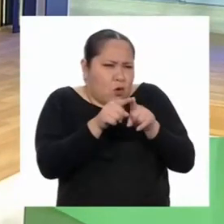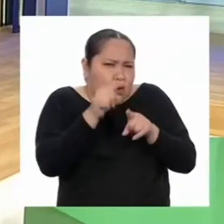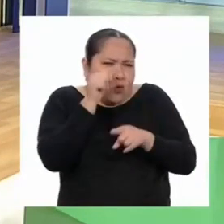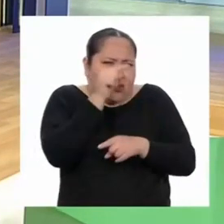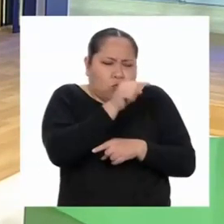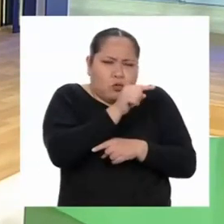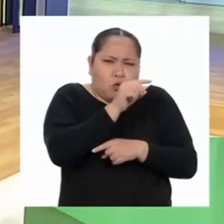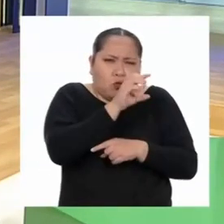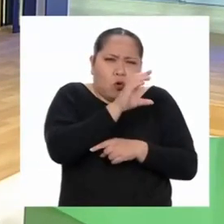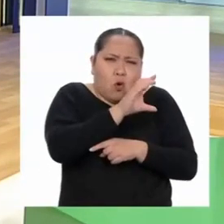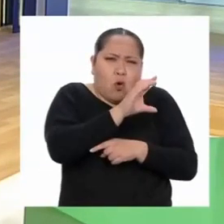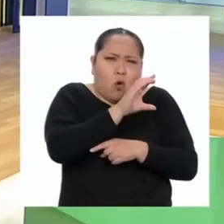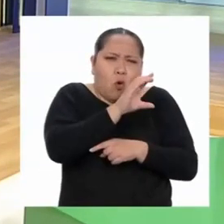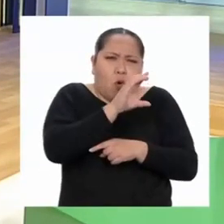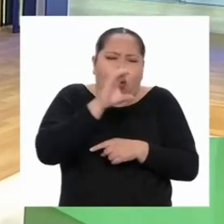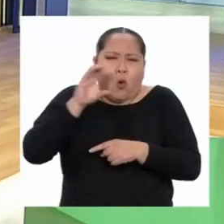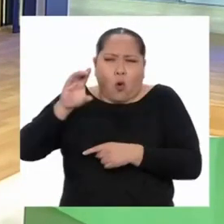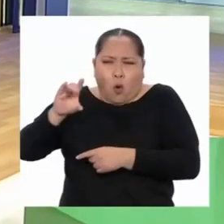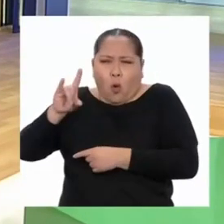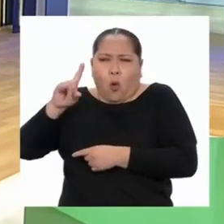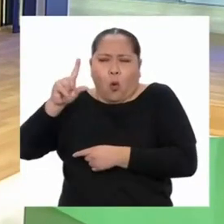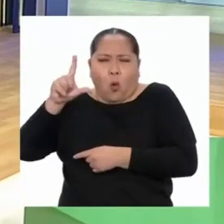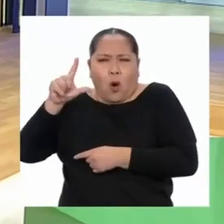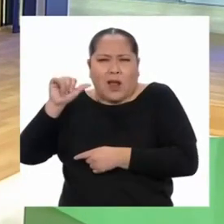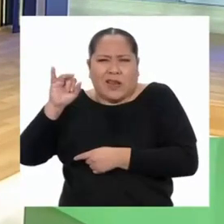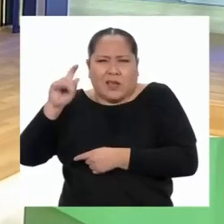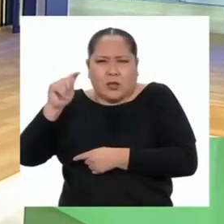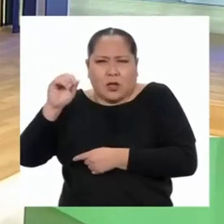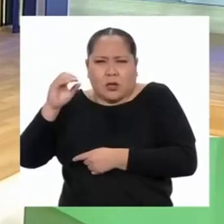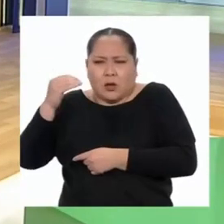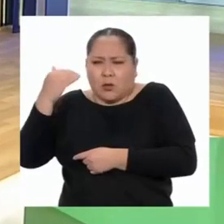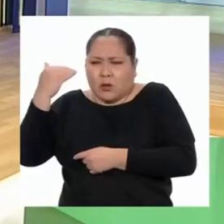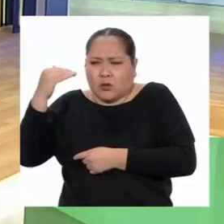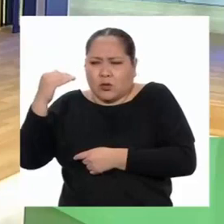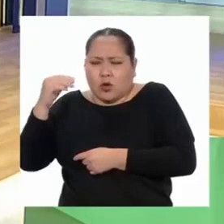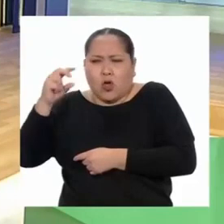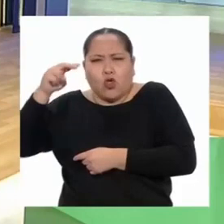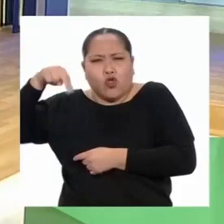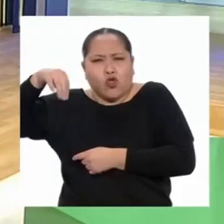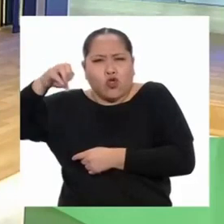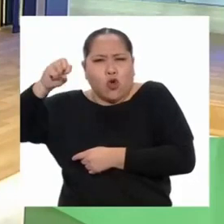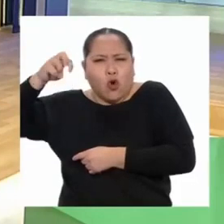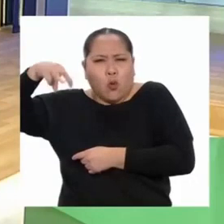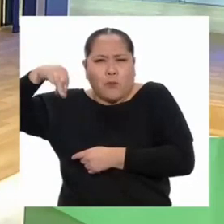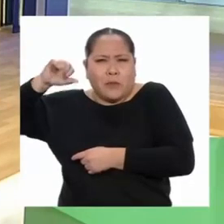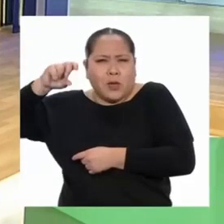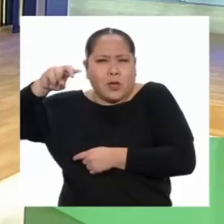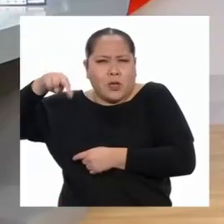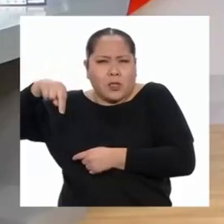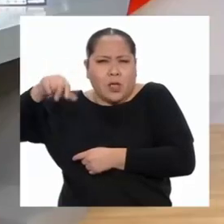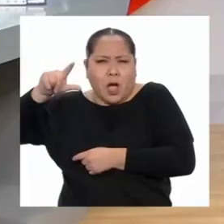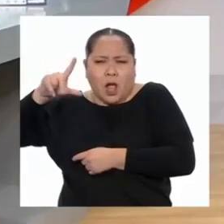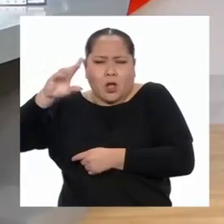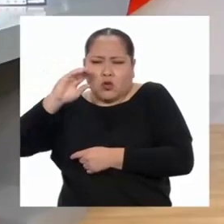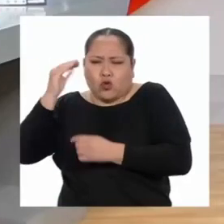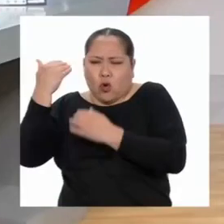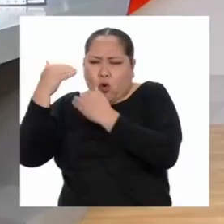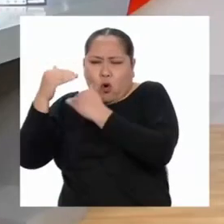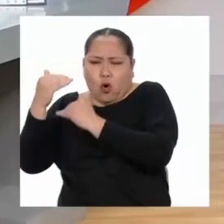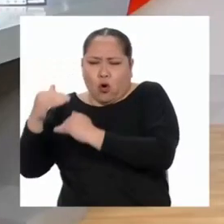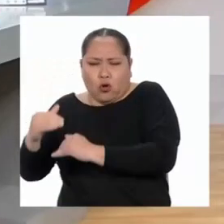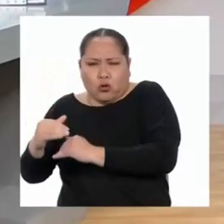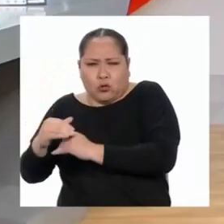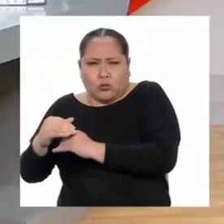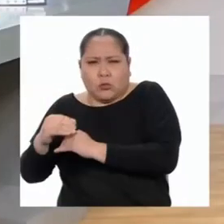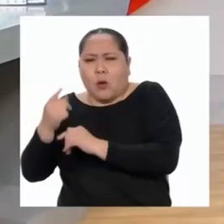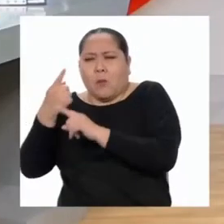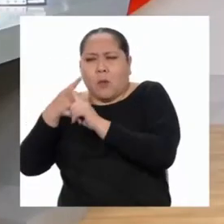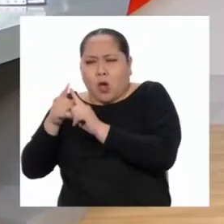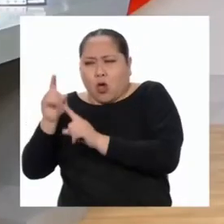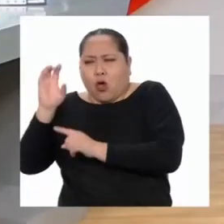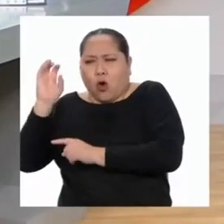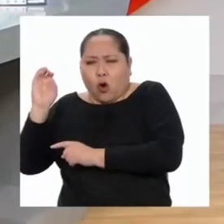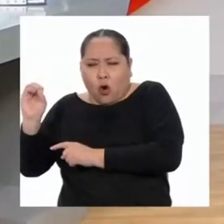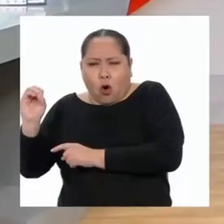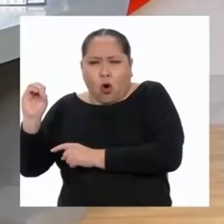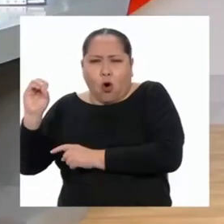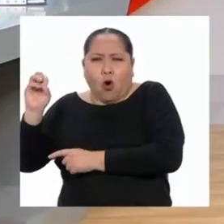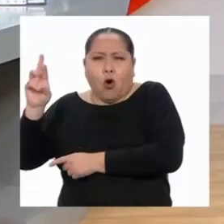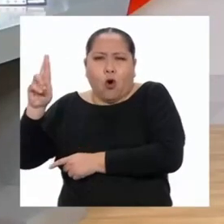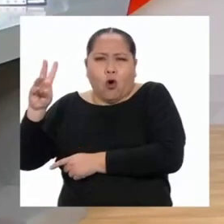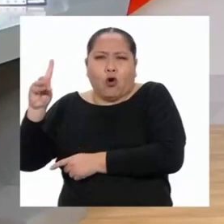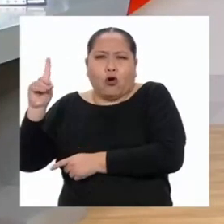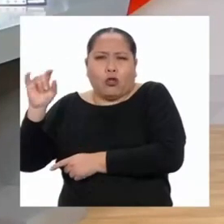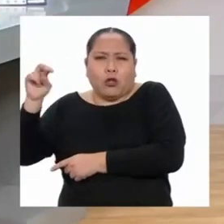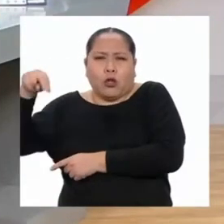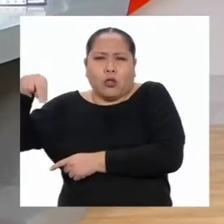nominales son aquellas que no siguen ningún orden en específico, mientras que las